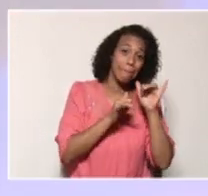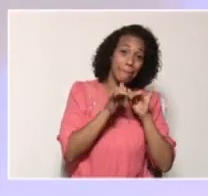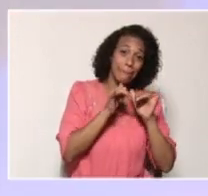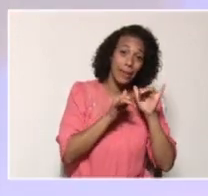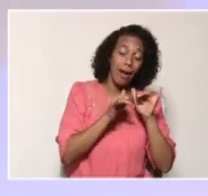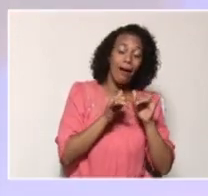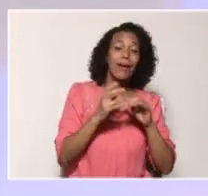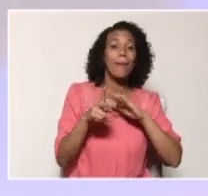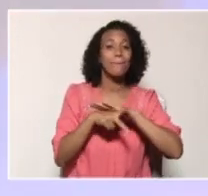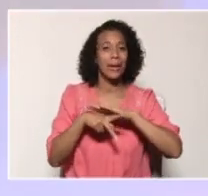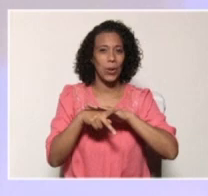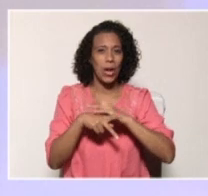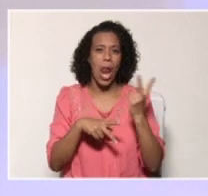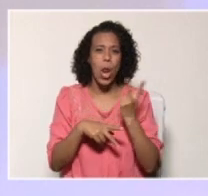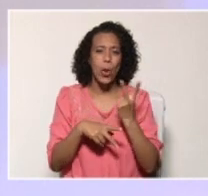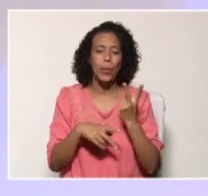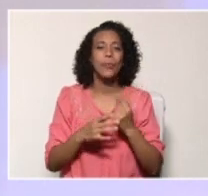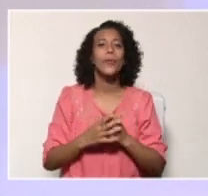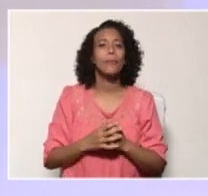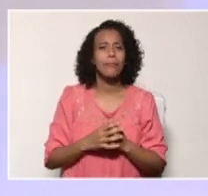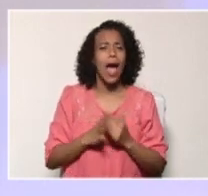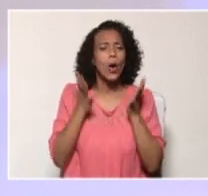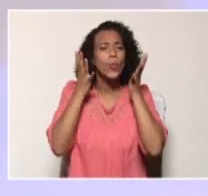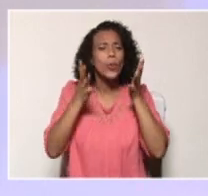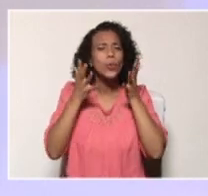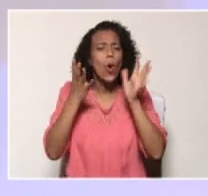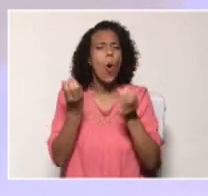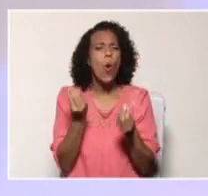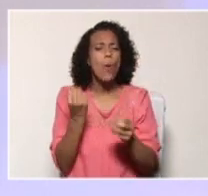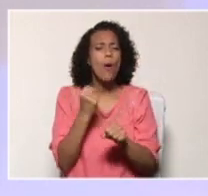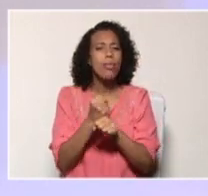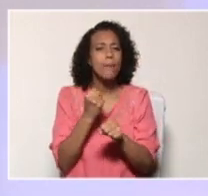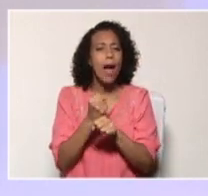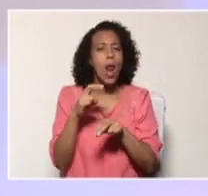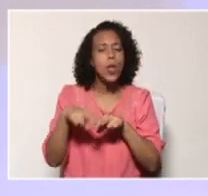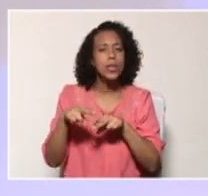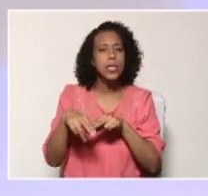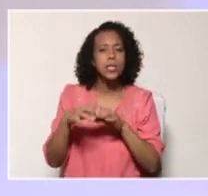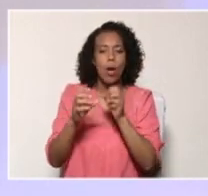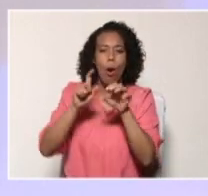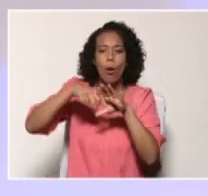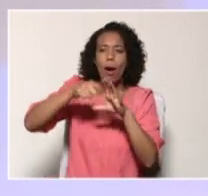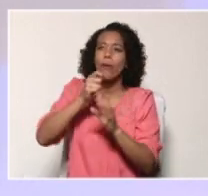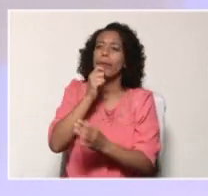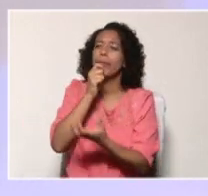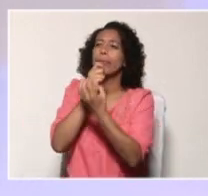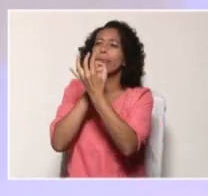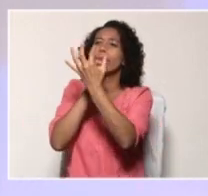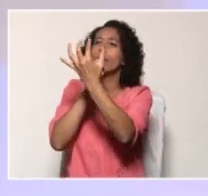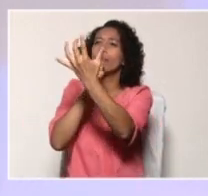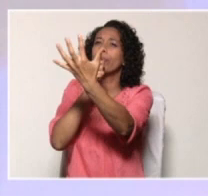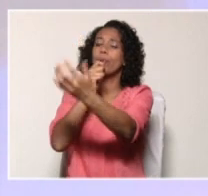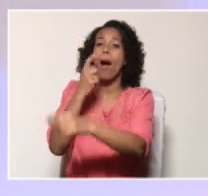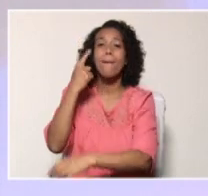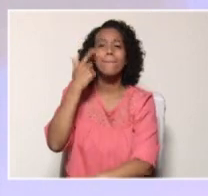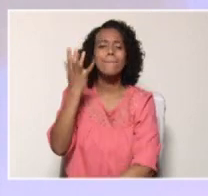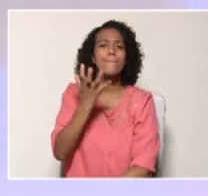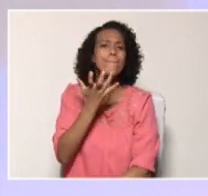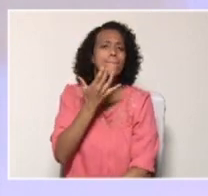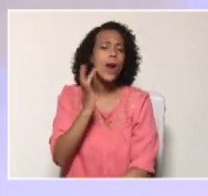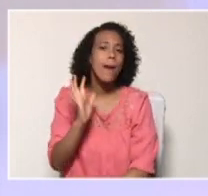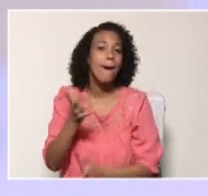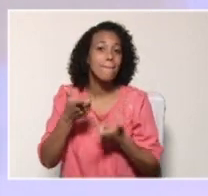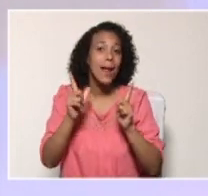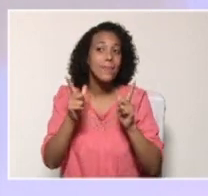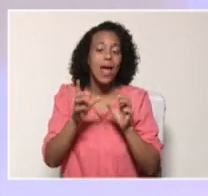educación inicial y aquí vamos entonces a darles algunas recomendaciones para que nuestros niños puedan jugar con burbujas. Algunas de ellas, por ejemplo, es que